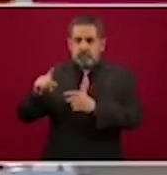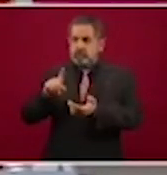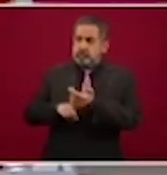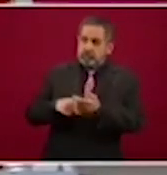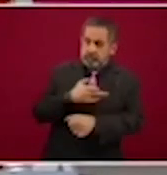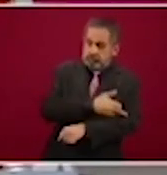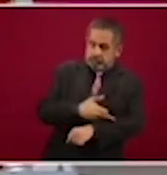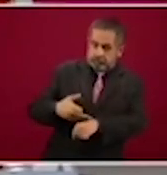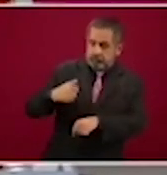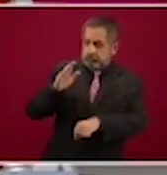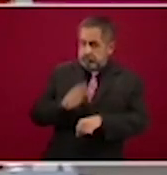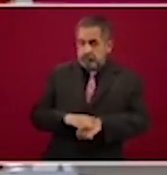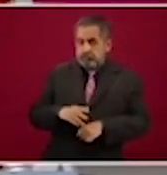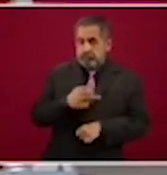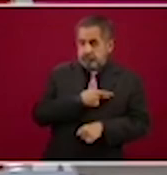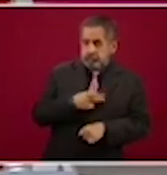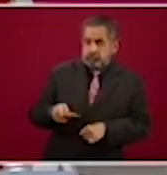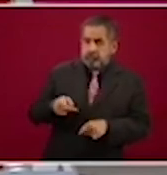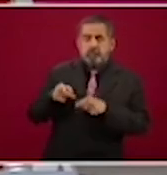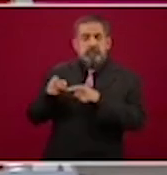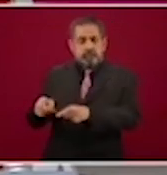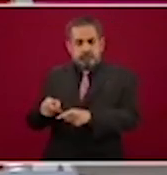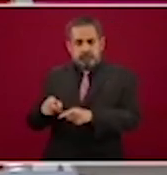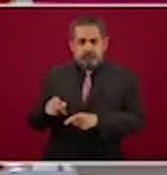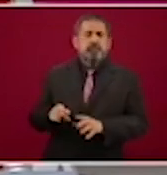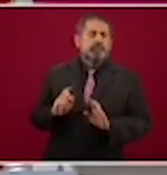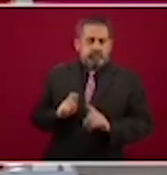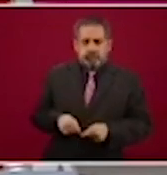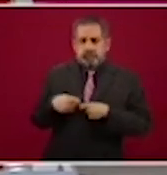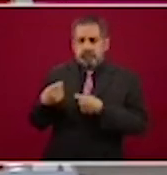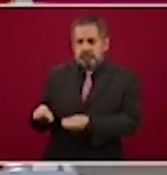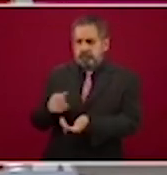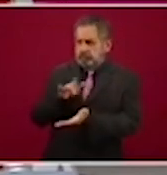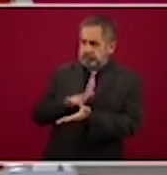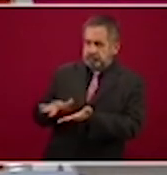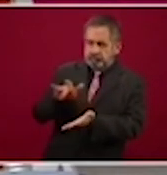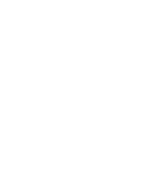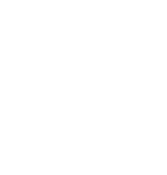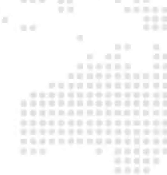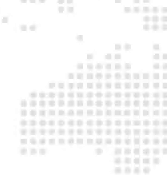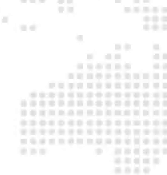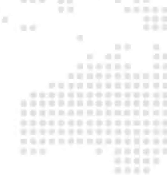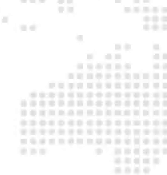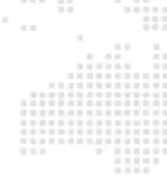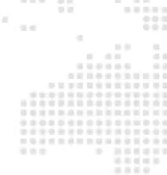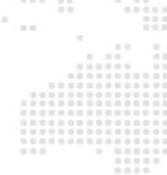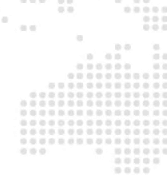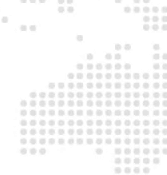encuentren en condición de pobreza para garantizar la equidad y el derecho a la educación.